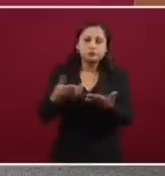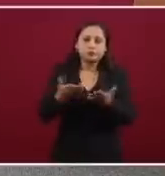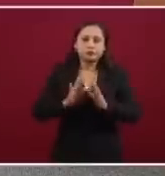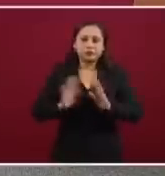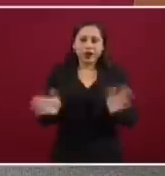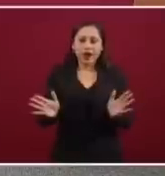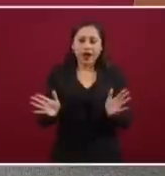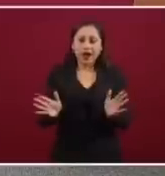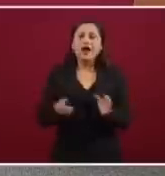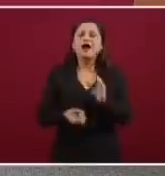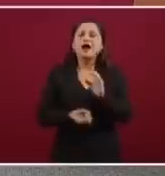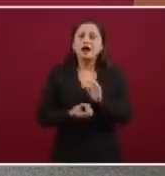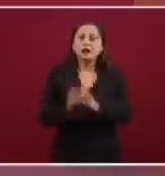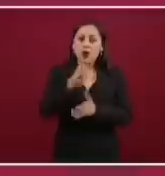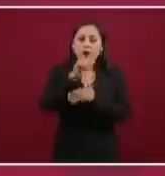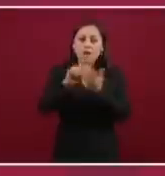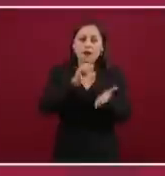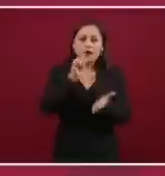Entonces, ver todo esto.